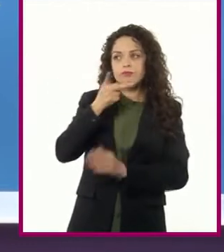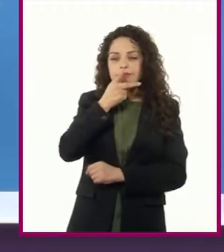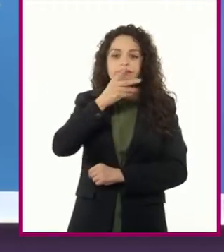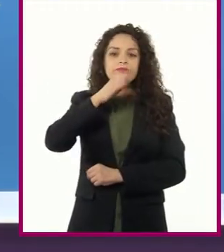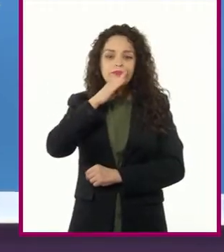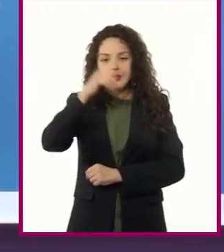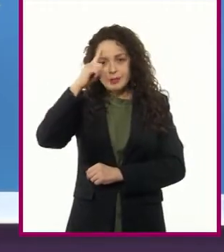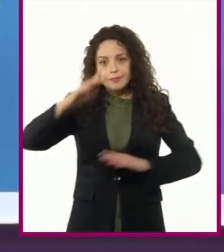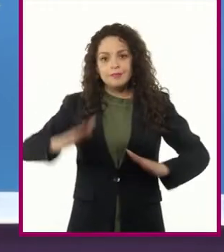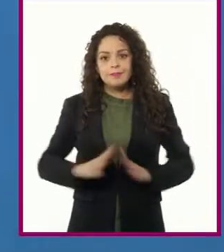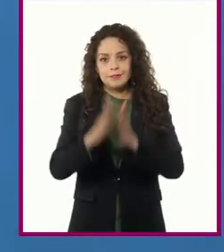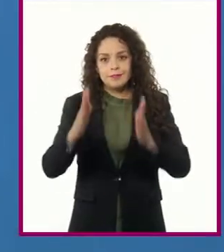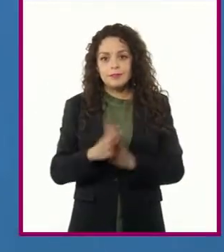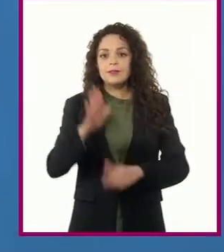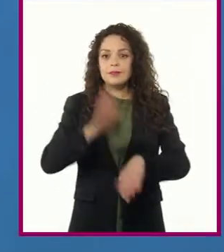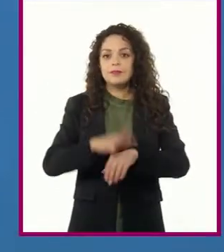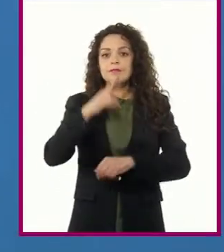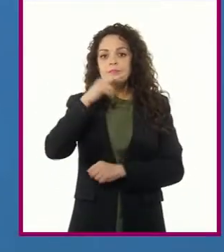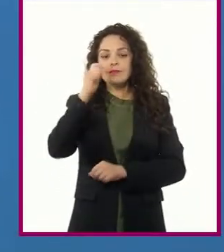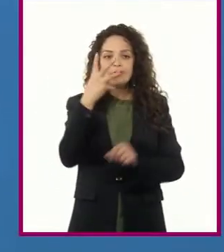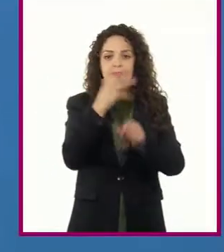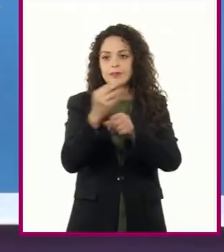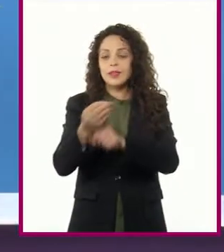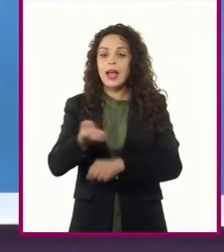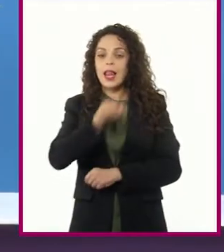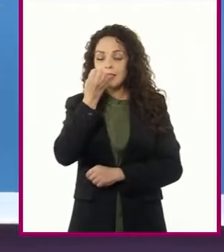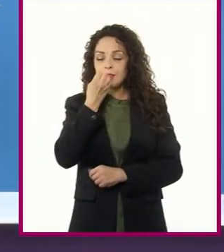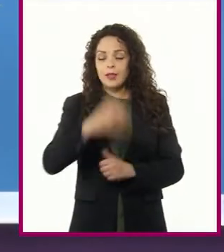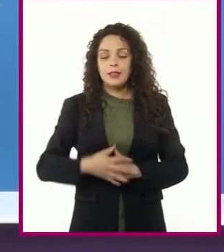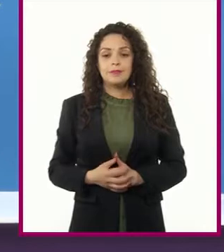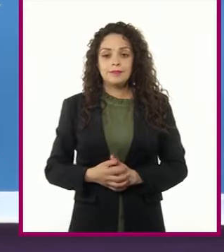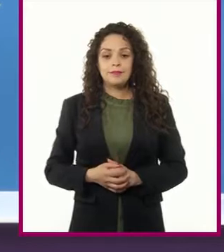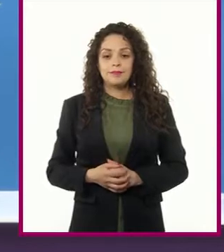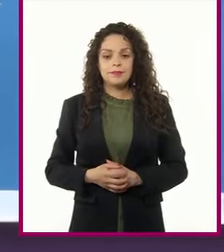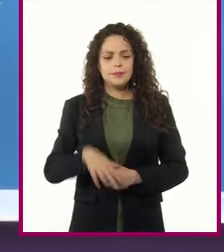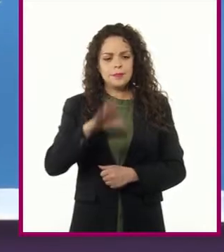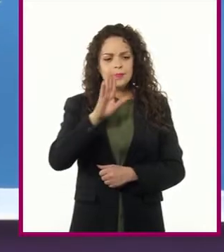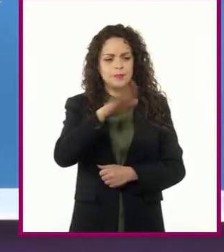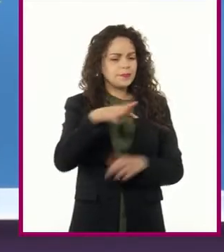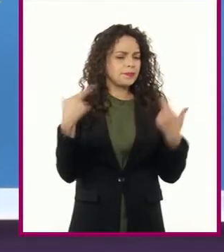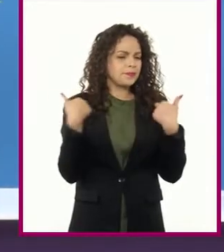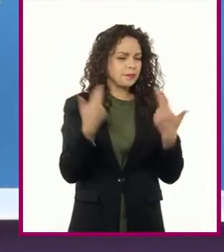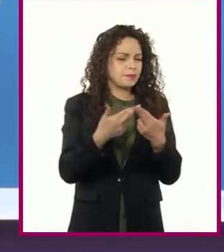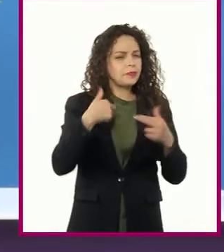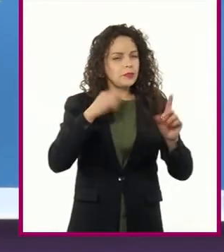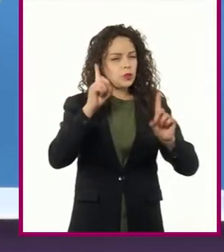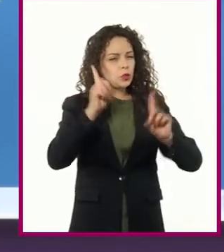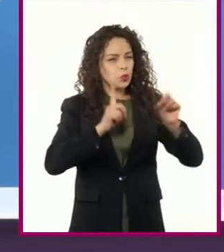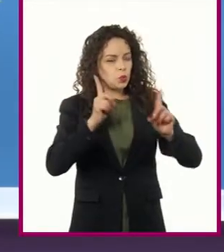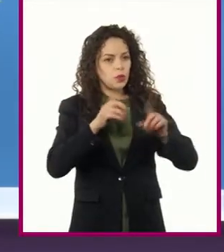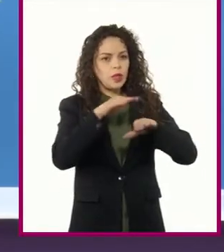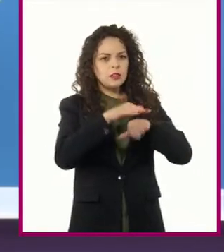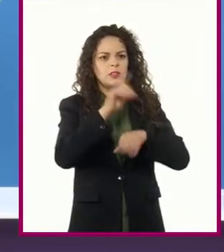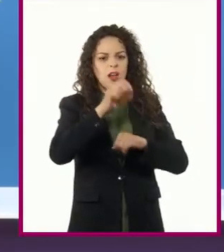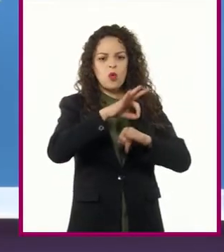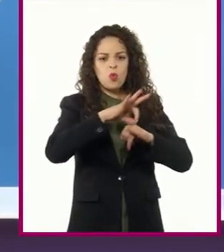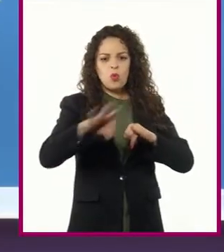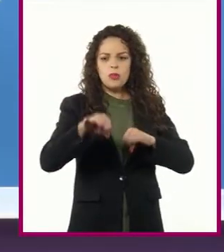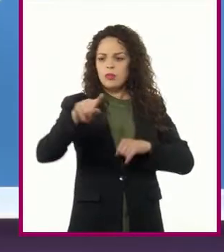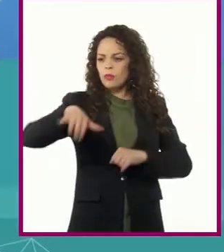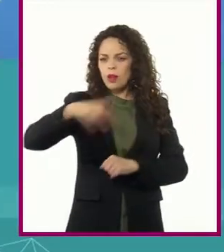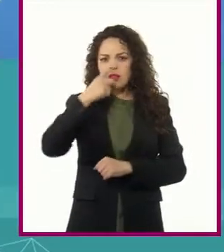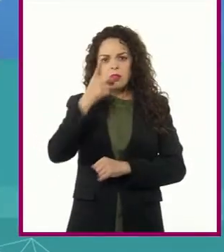la participación para la mejora de la escuela. Maestro Alberto, tengo una duda sobre el último aspecto que